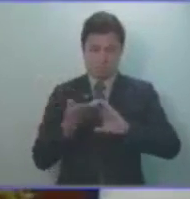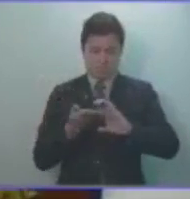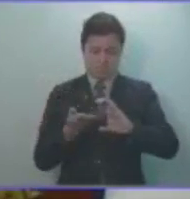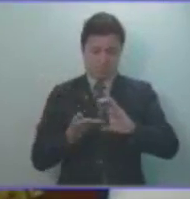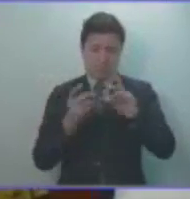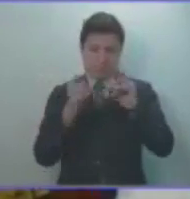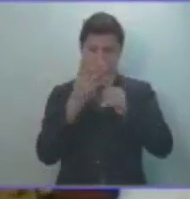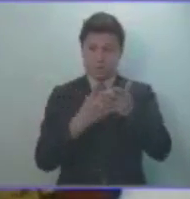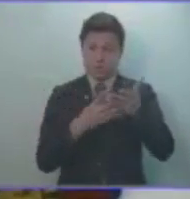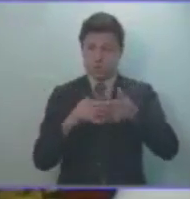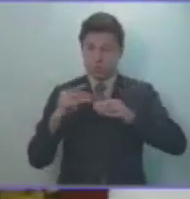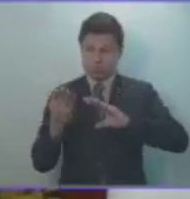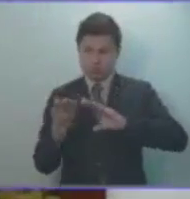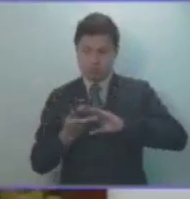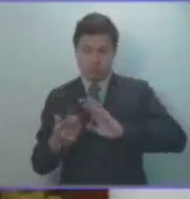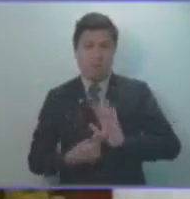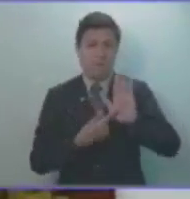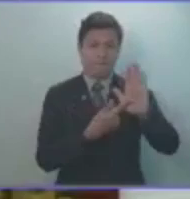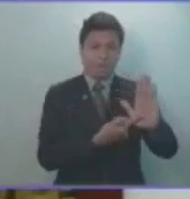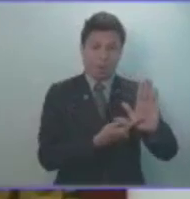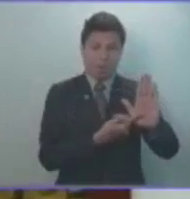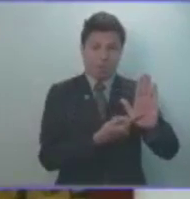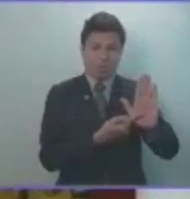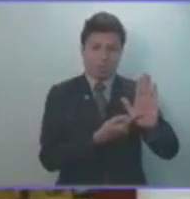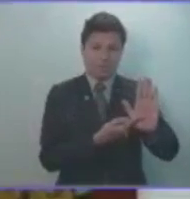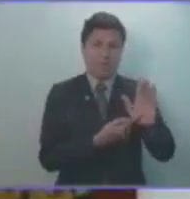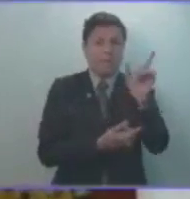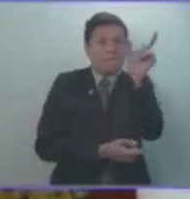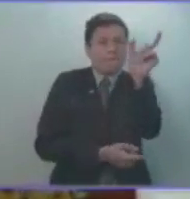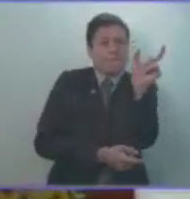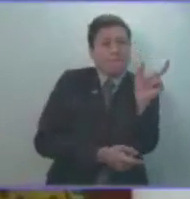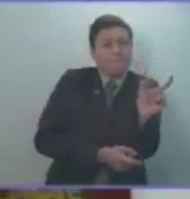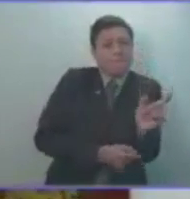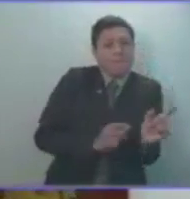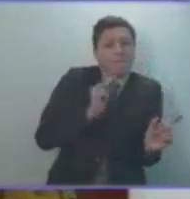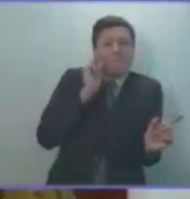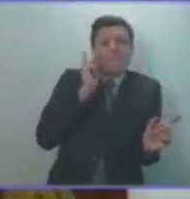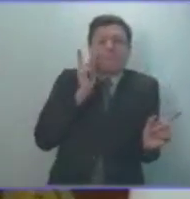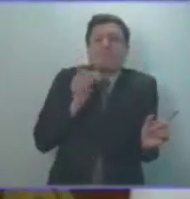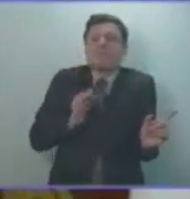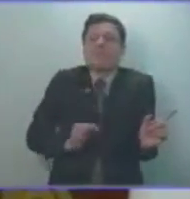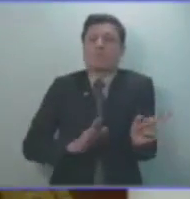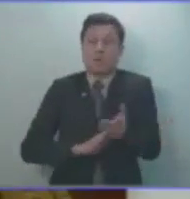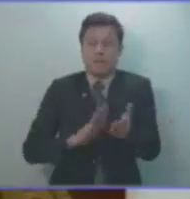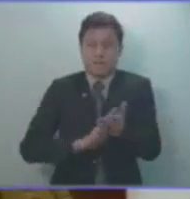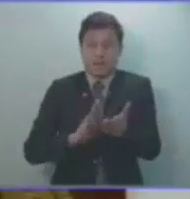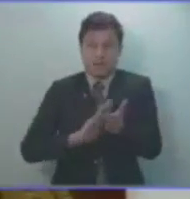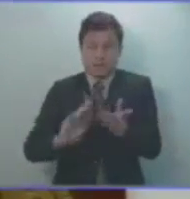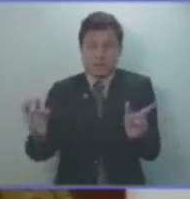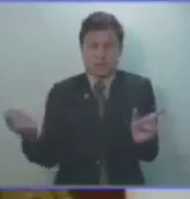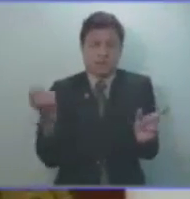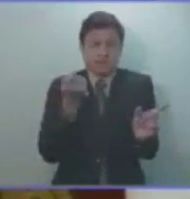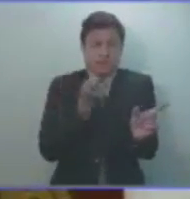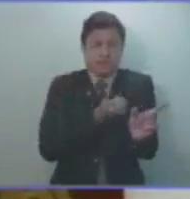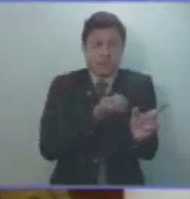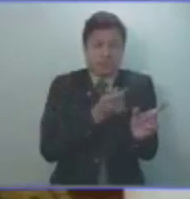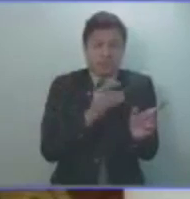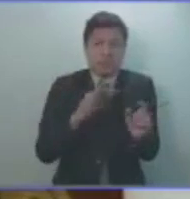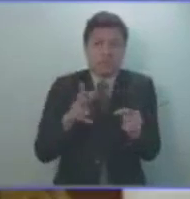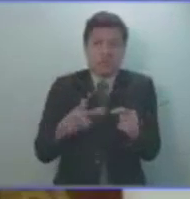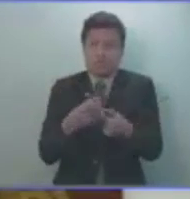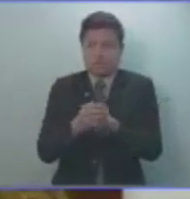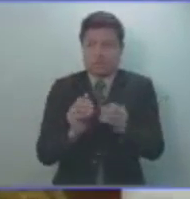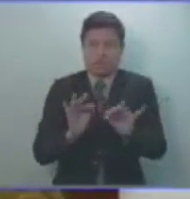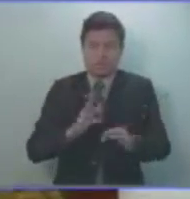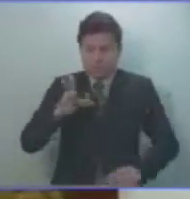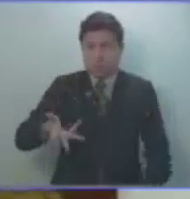presupuesto una propuesta de concepto a la línea de gastos reservados y al organismo de inteligencia